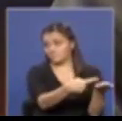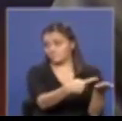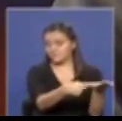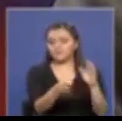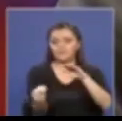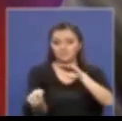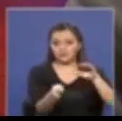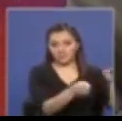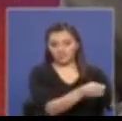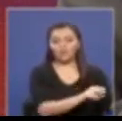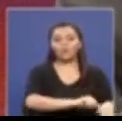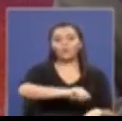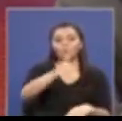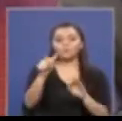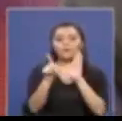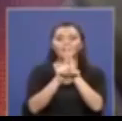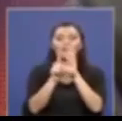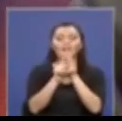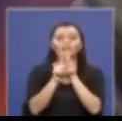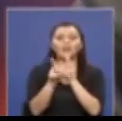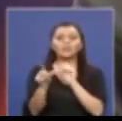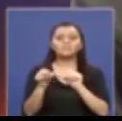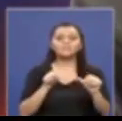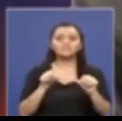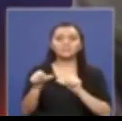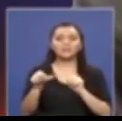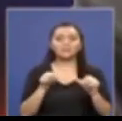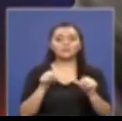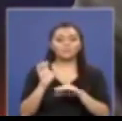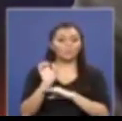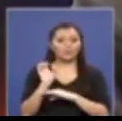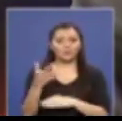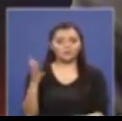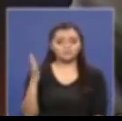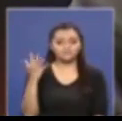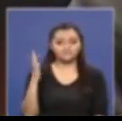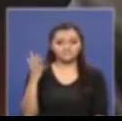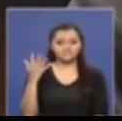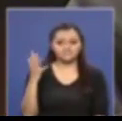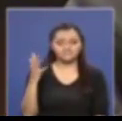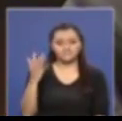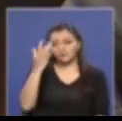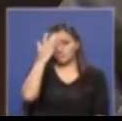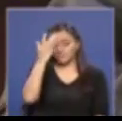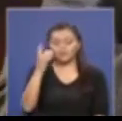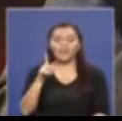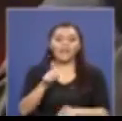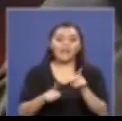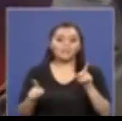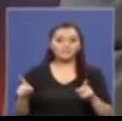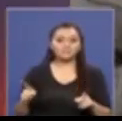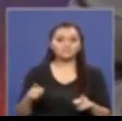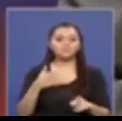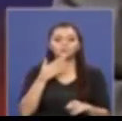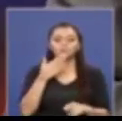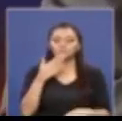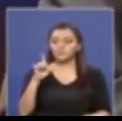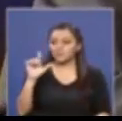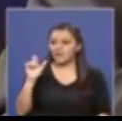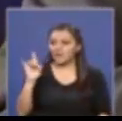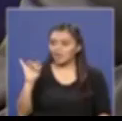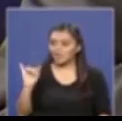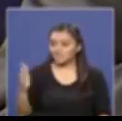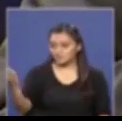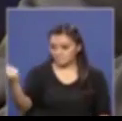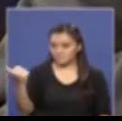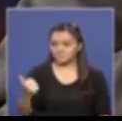código administrativo que no tiene el país. ¿Qué es lo que tiene que hacer el Estado? ¿Cómo debe actuar en ciertas circunstancias? Lady, si me ayuda nuevamente,